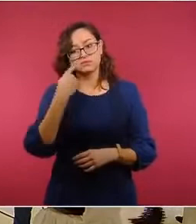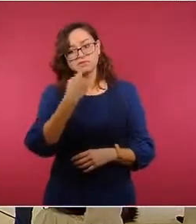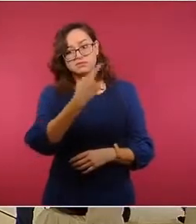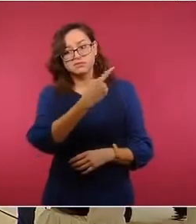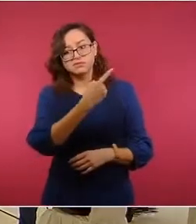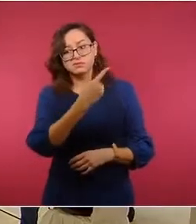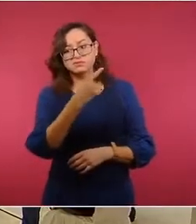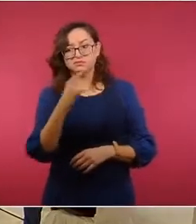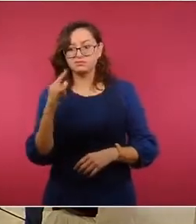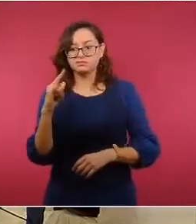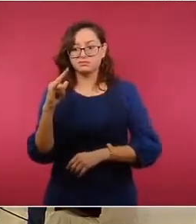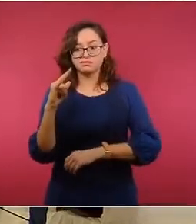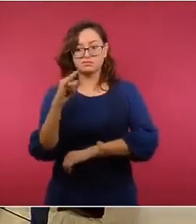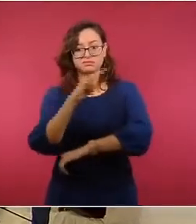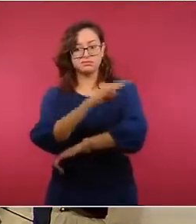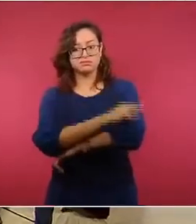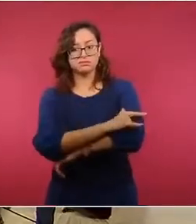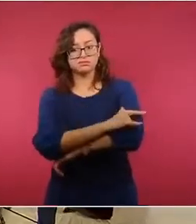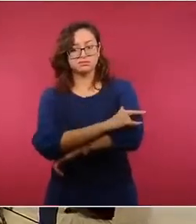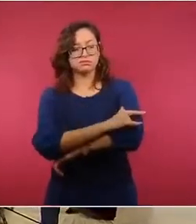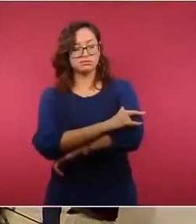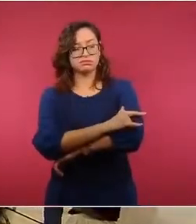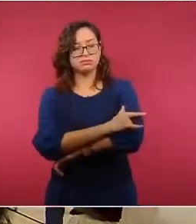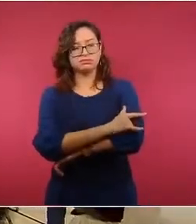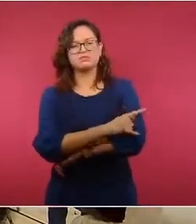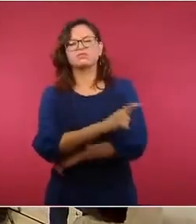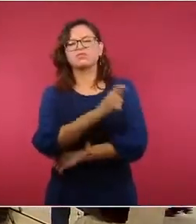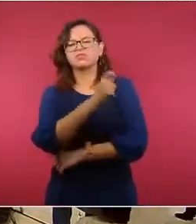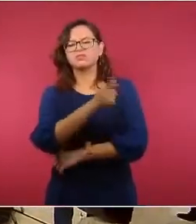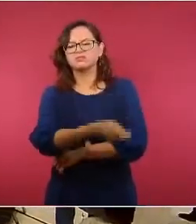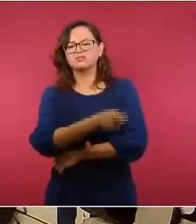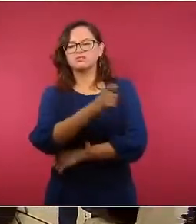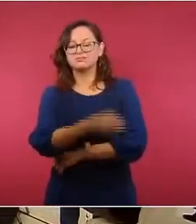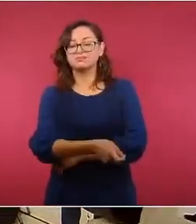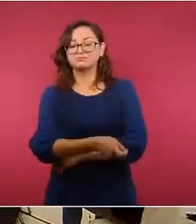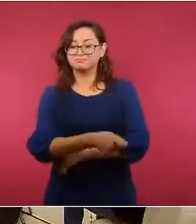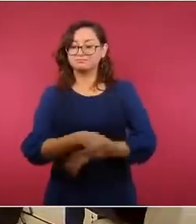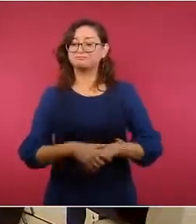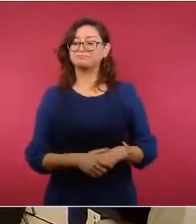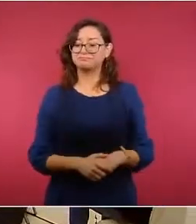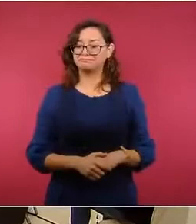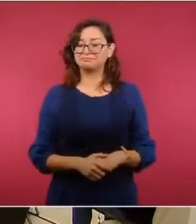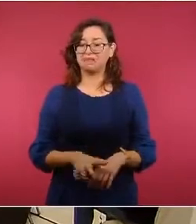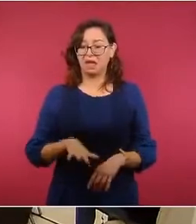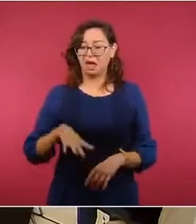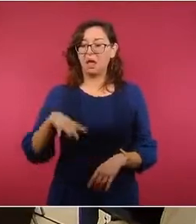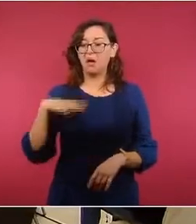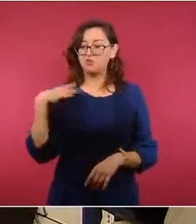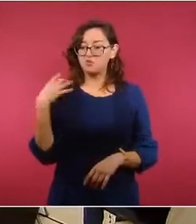de los excesos que se cometieron.